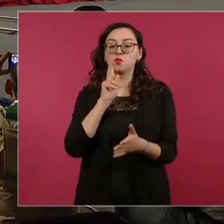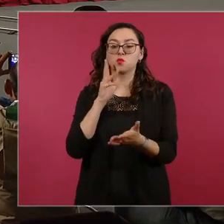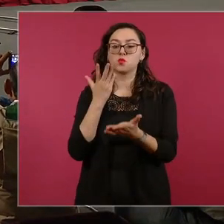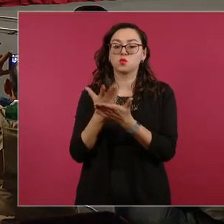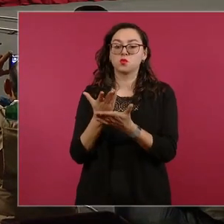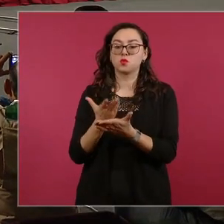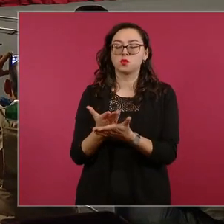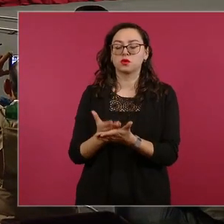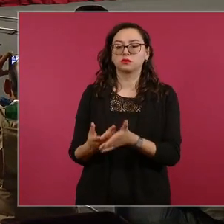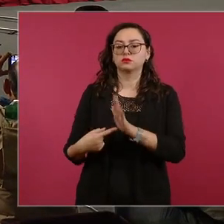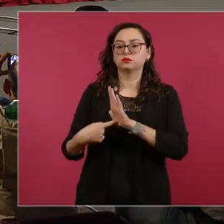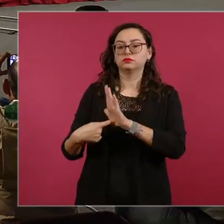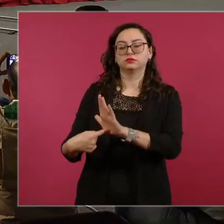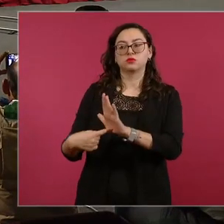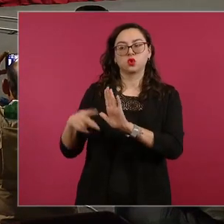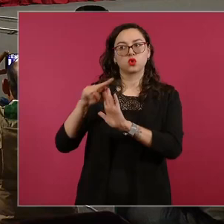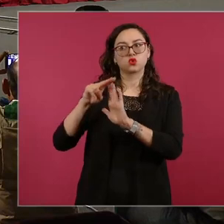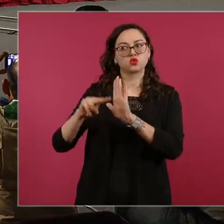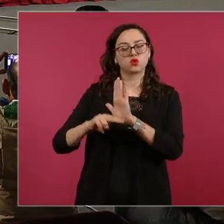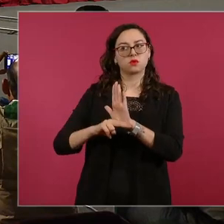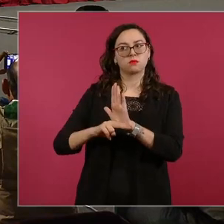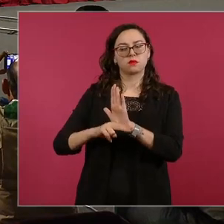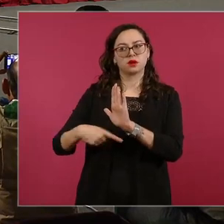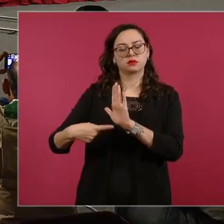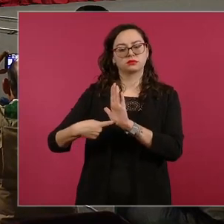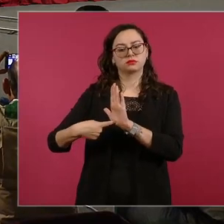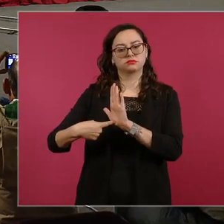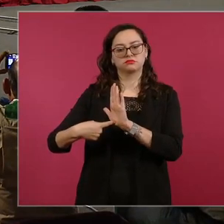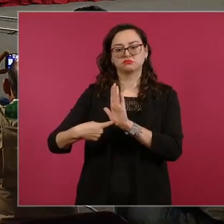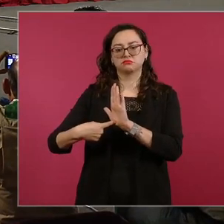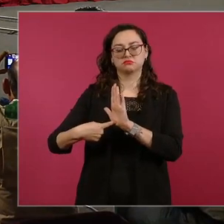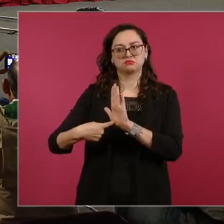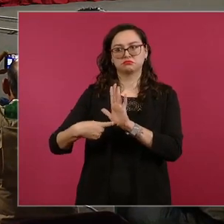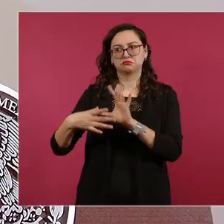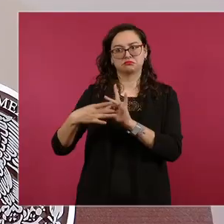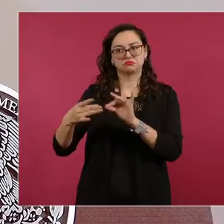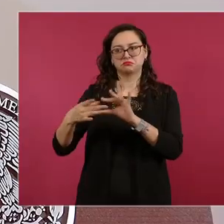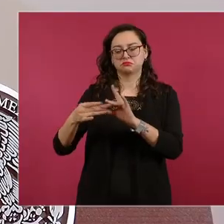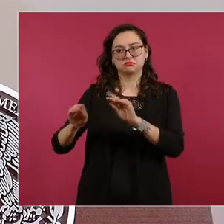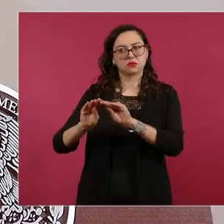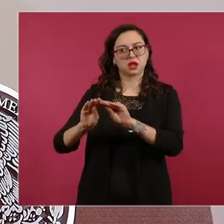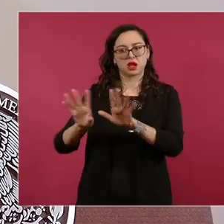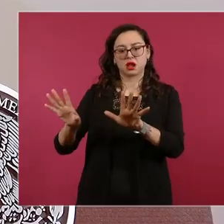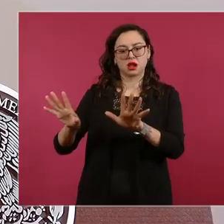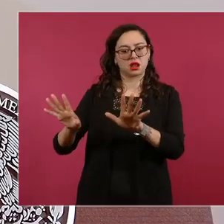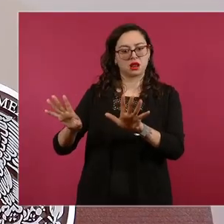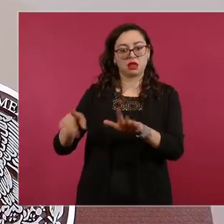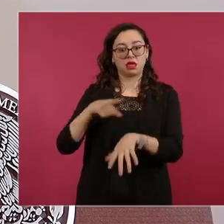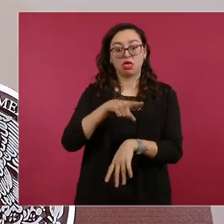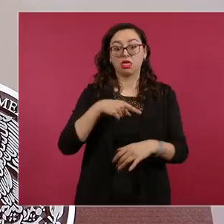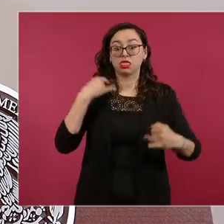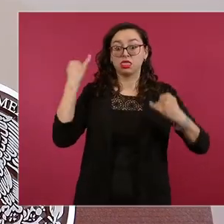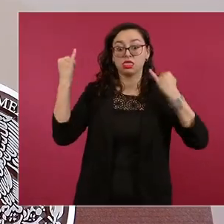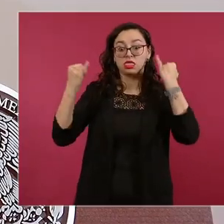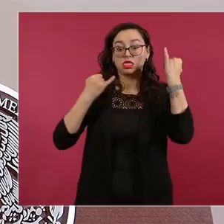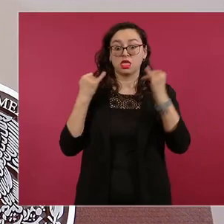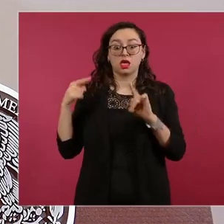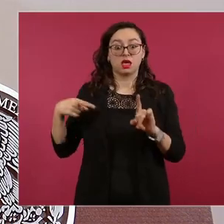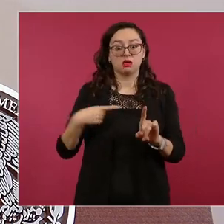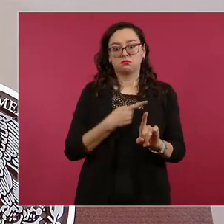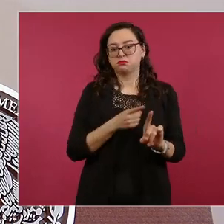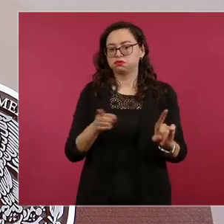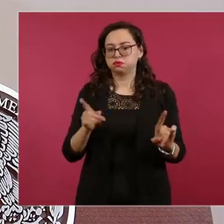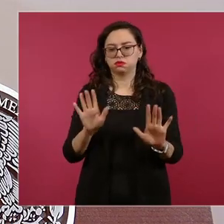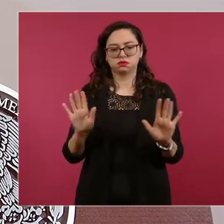correcta interpretación de la norma que se lleva a cabo por la autoridad fiscal y cabe señalar que en la mayoría de los